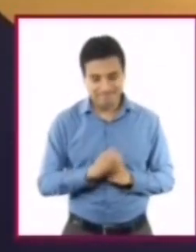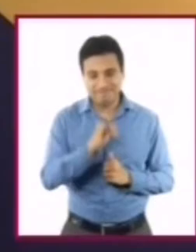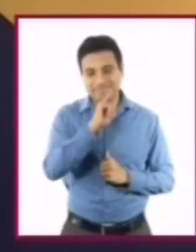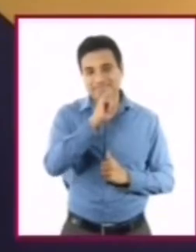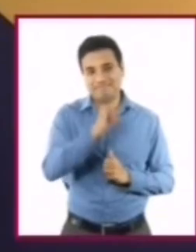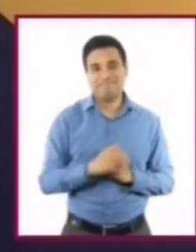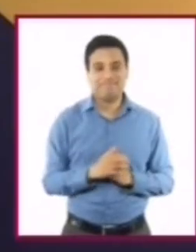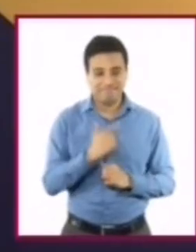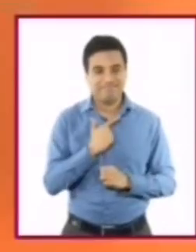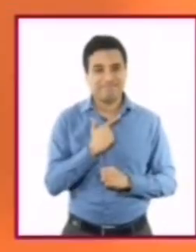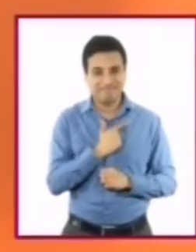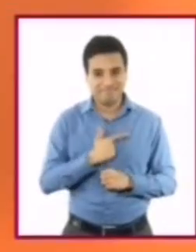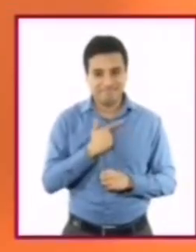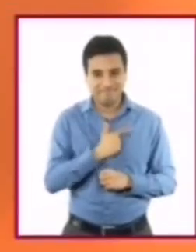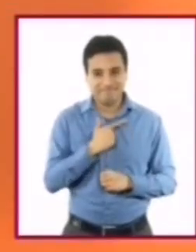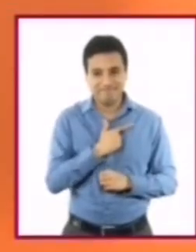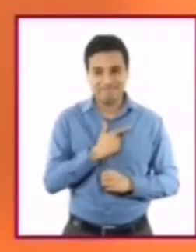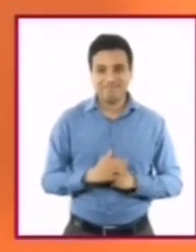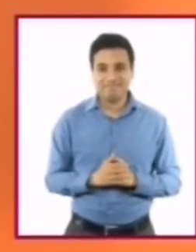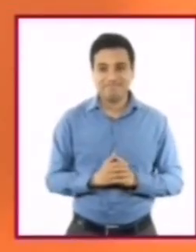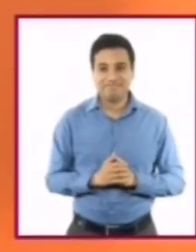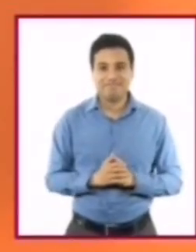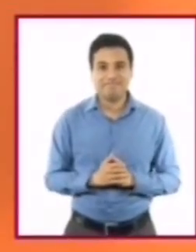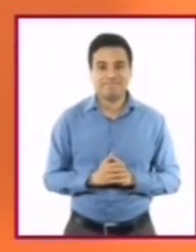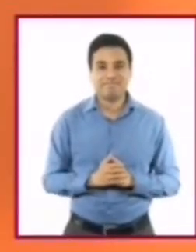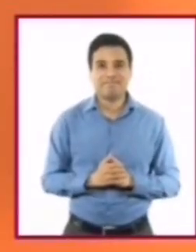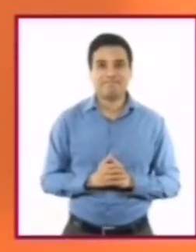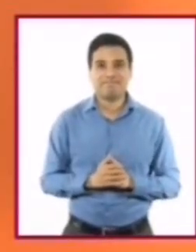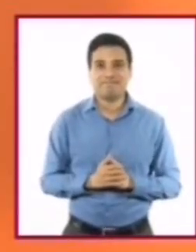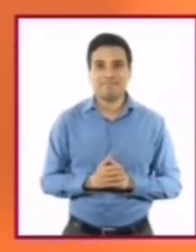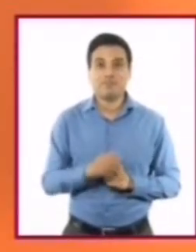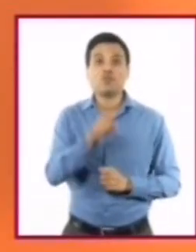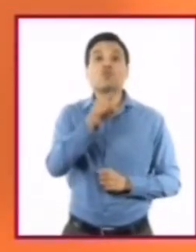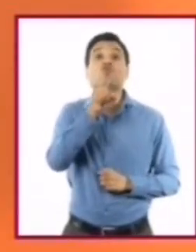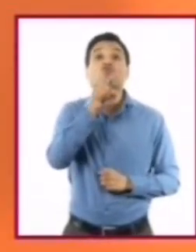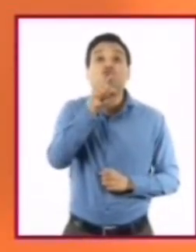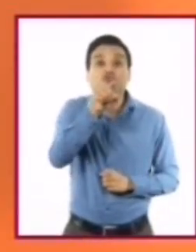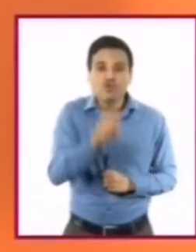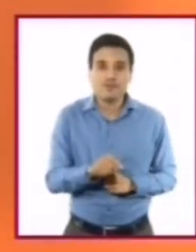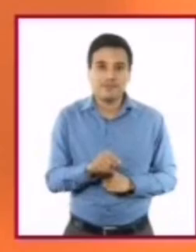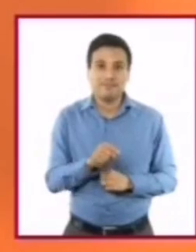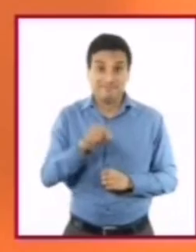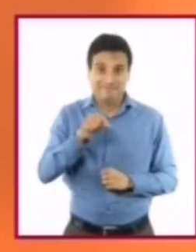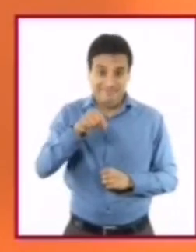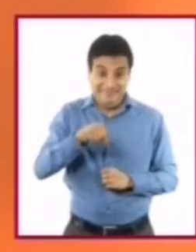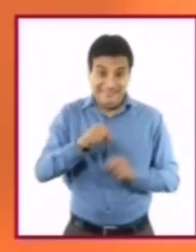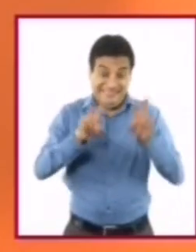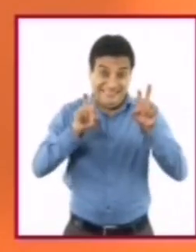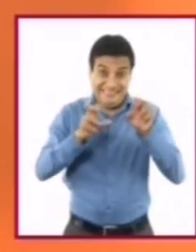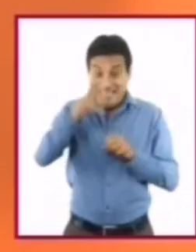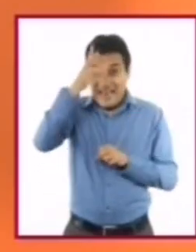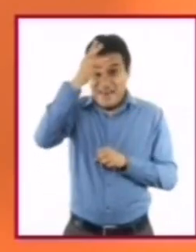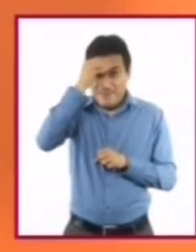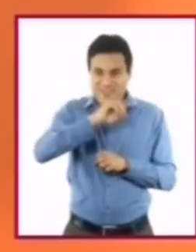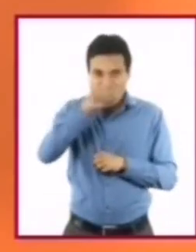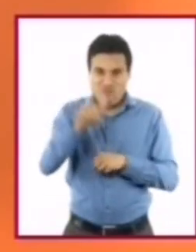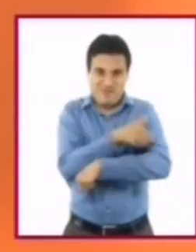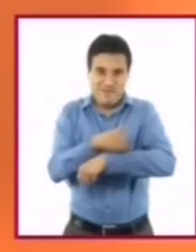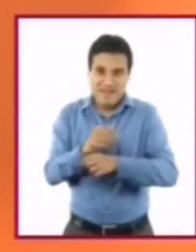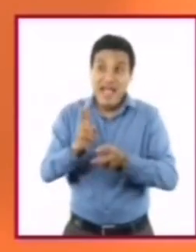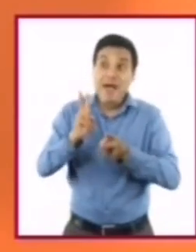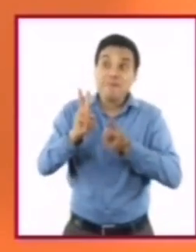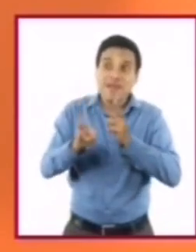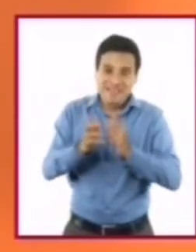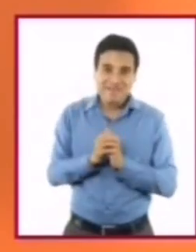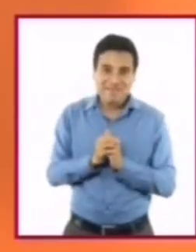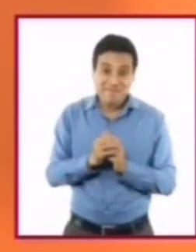ha sido un gusto para mí. Para concluir, compartan con sus familiares algo que aprendieron durante la sesión y lo que más les